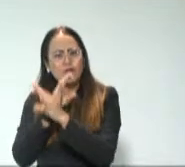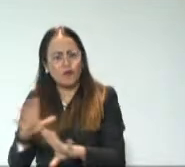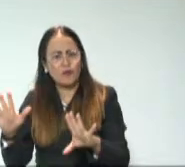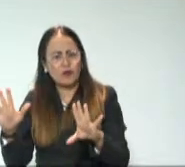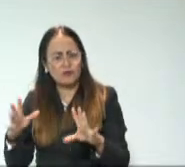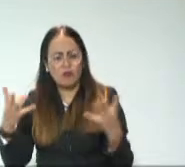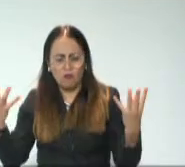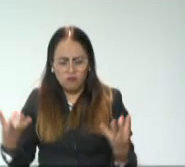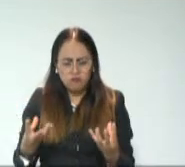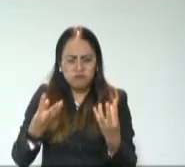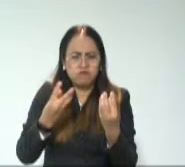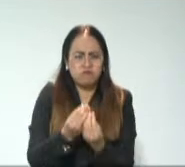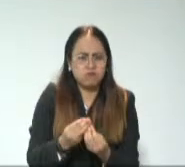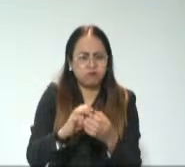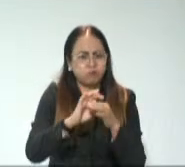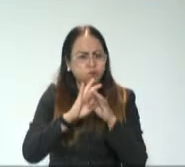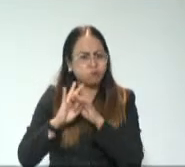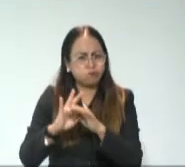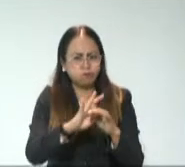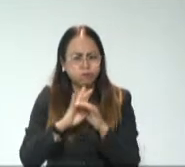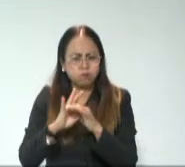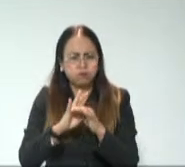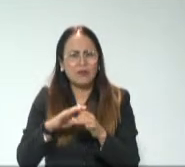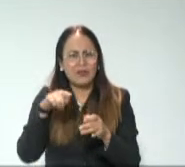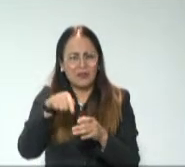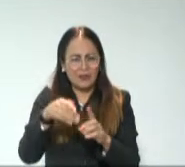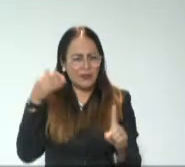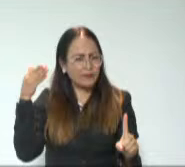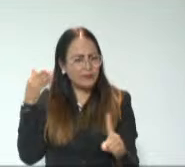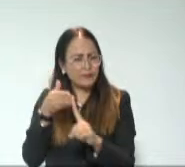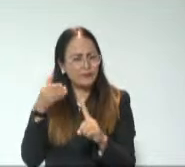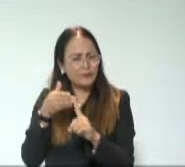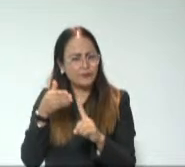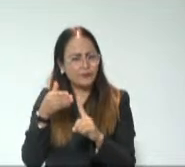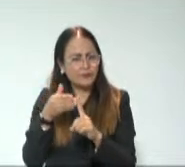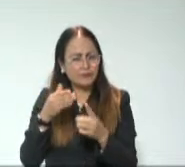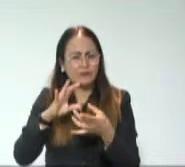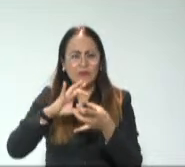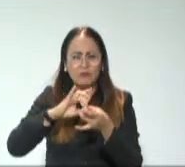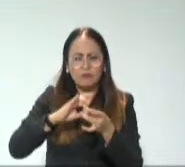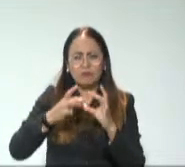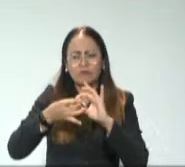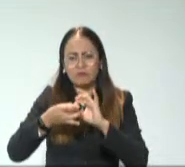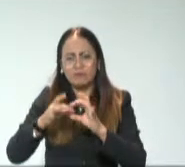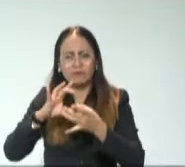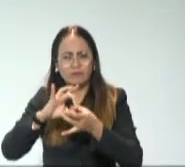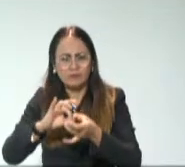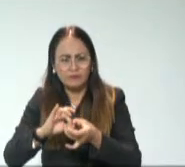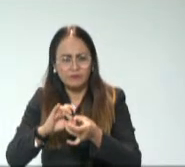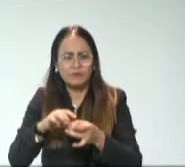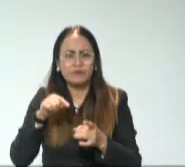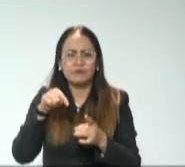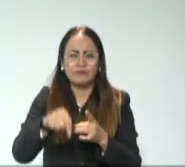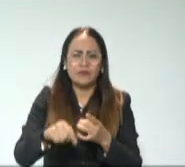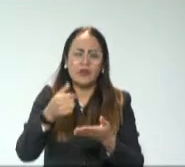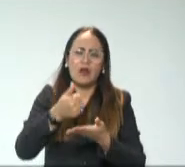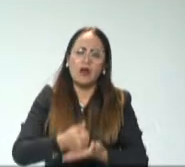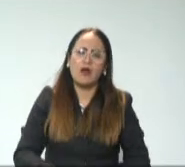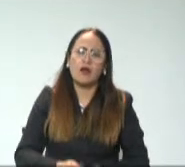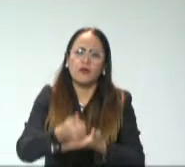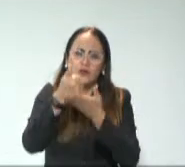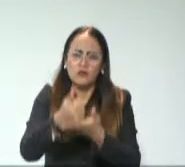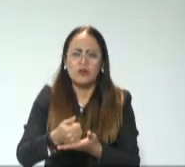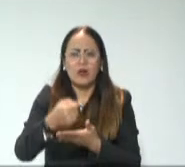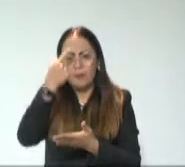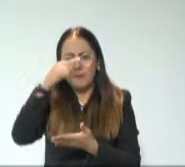este fortalecimiento los sistemas de información como esta parte de articulación que permite no solo la